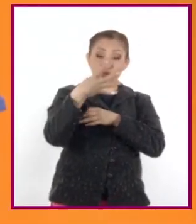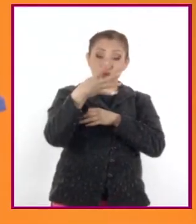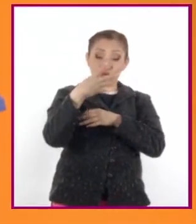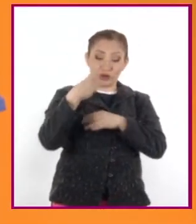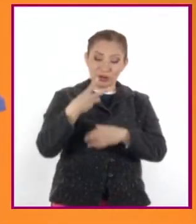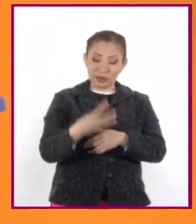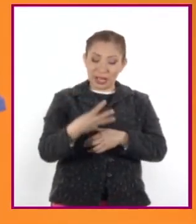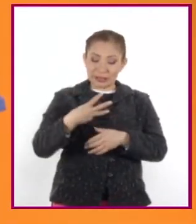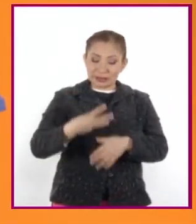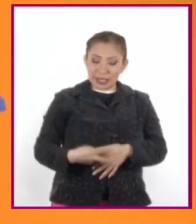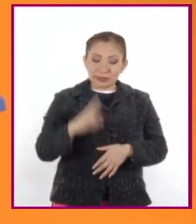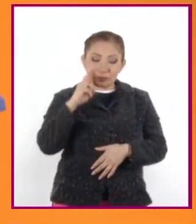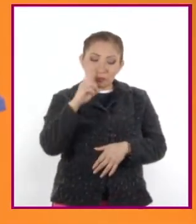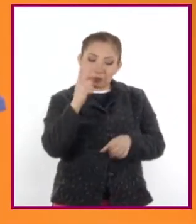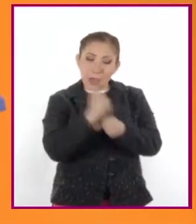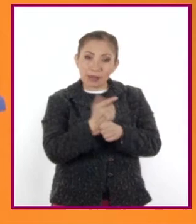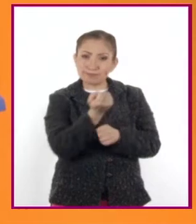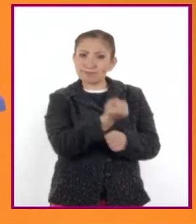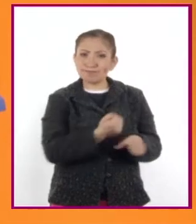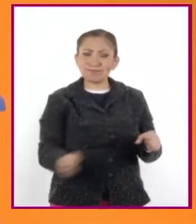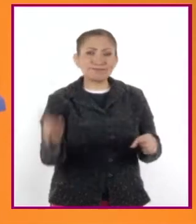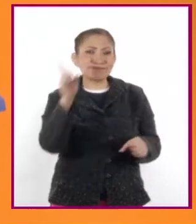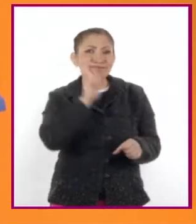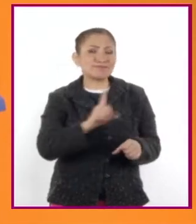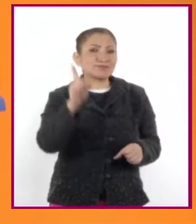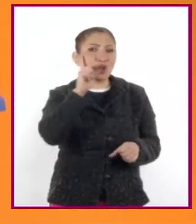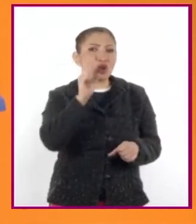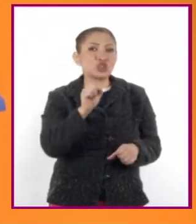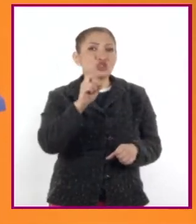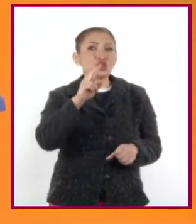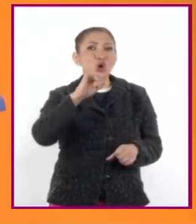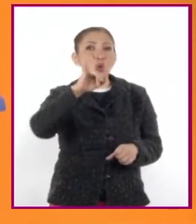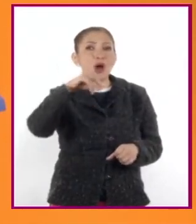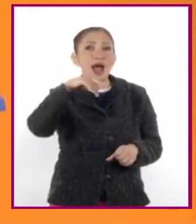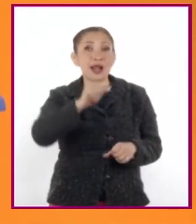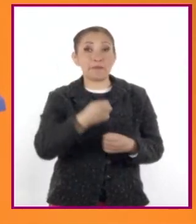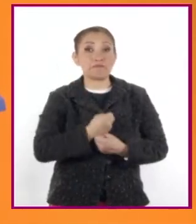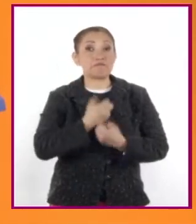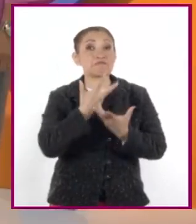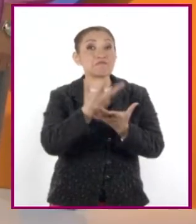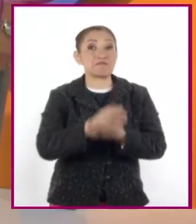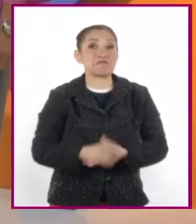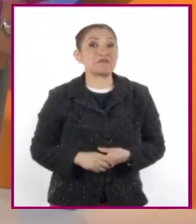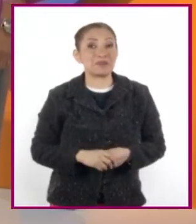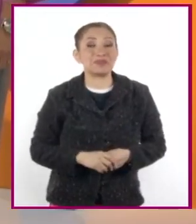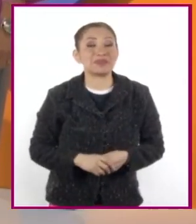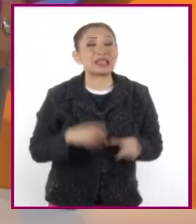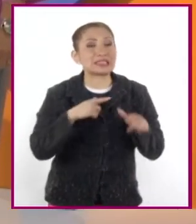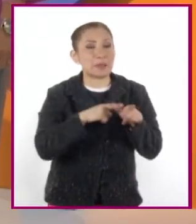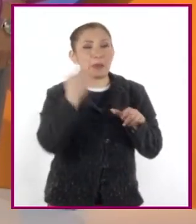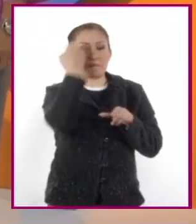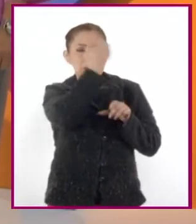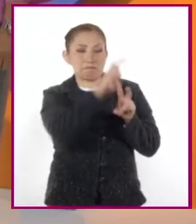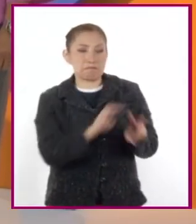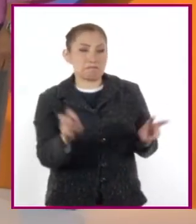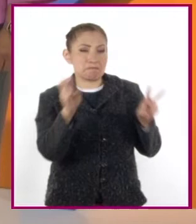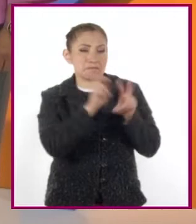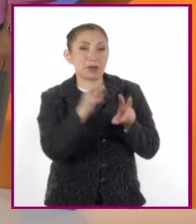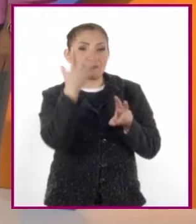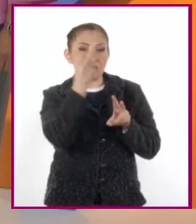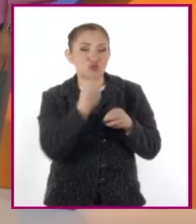estrofas para descubrir la maestría de Sor Juana Inés de la Cruz en su poesía. Sigamos analizando este bello